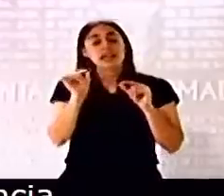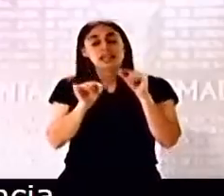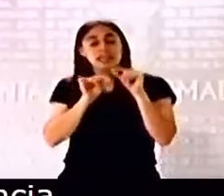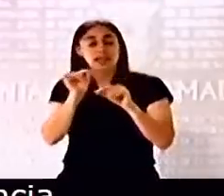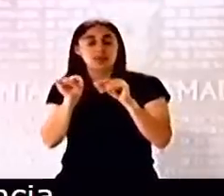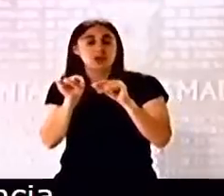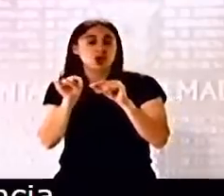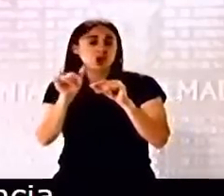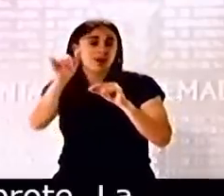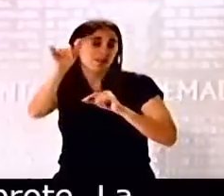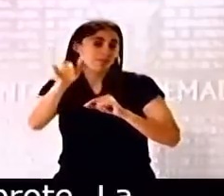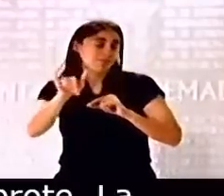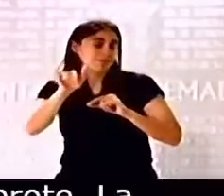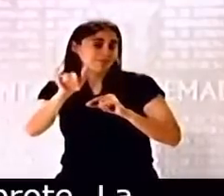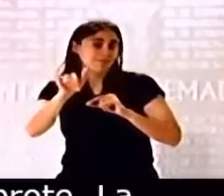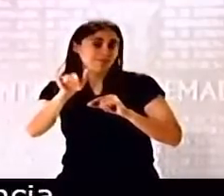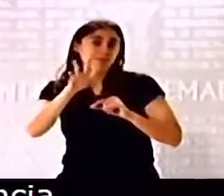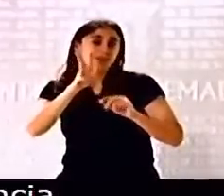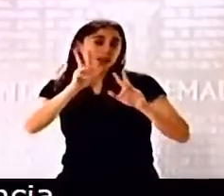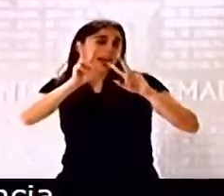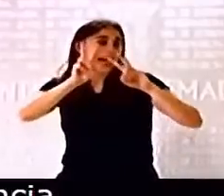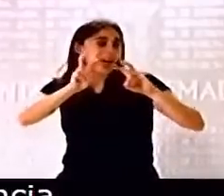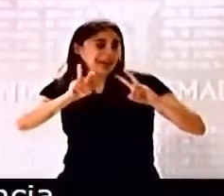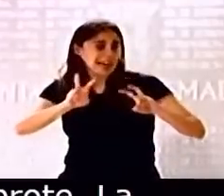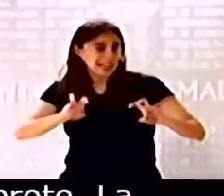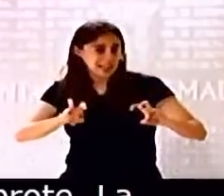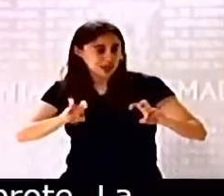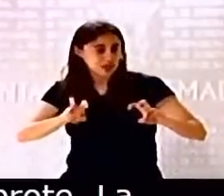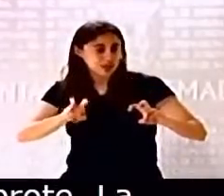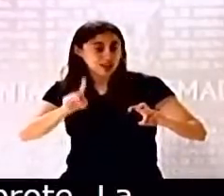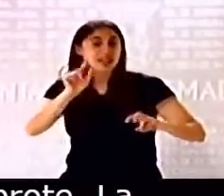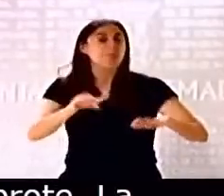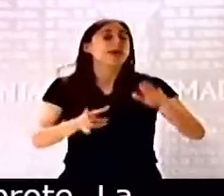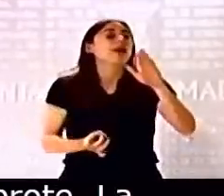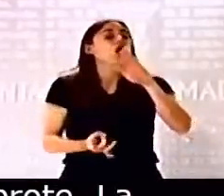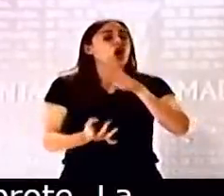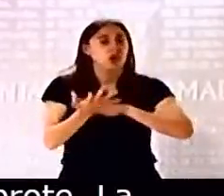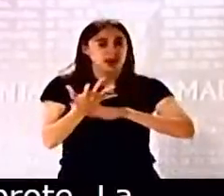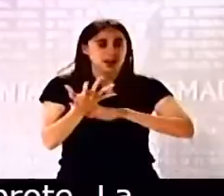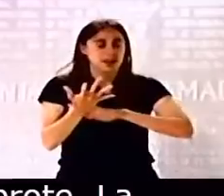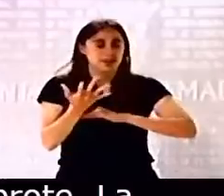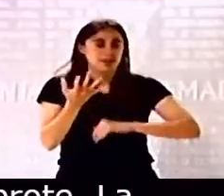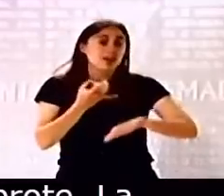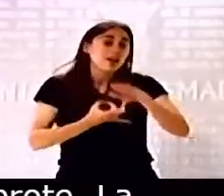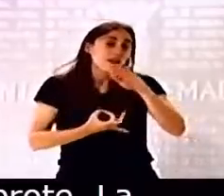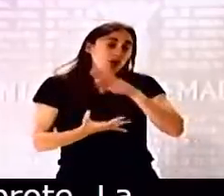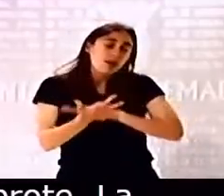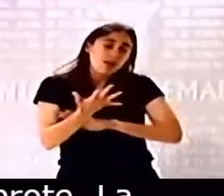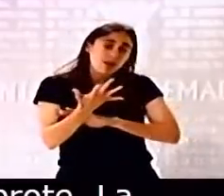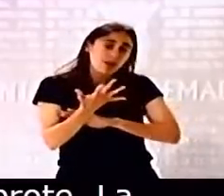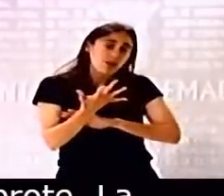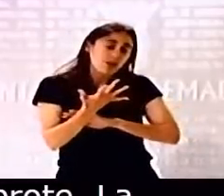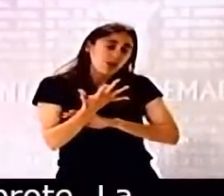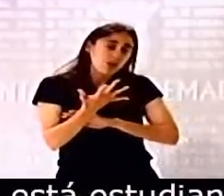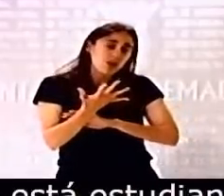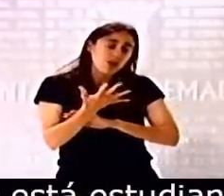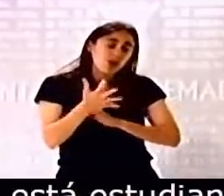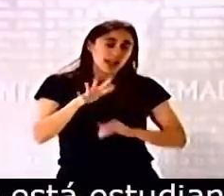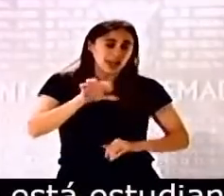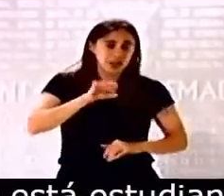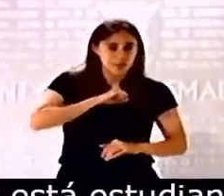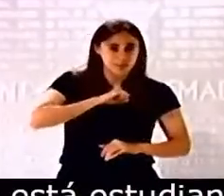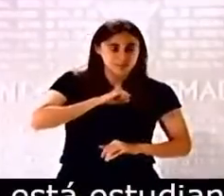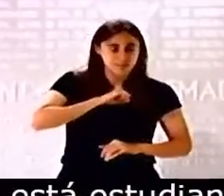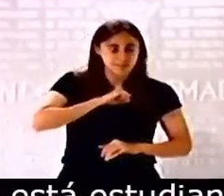pueda haber en este momento se está estudiando, igual que el origen del contagio de estas personas. Y antes le he